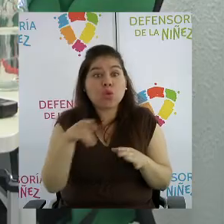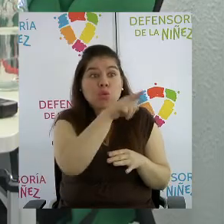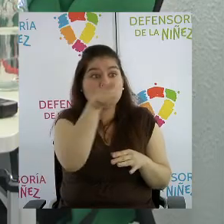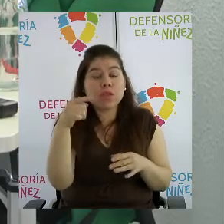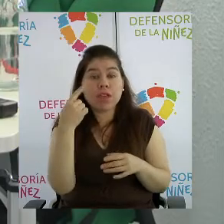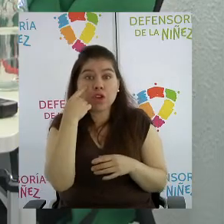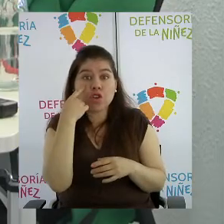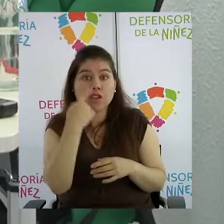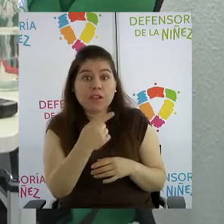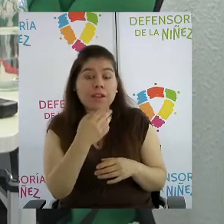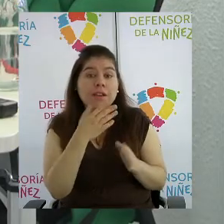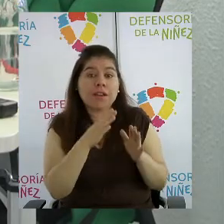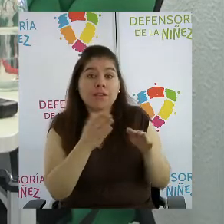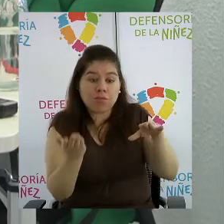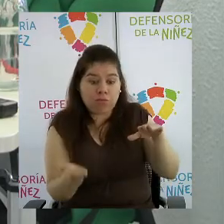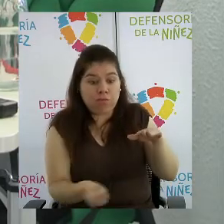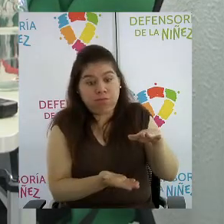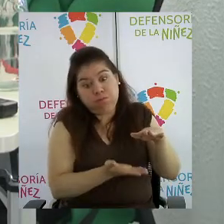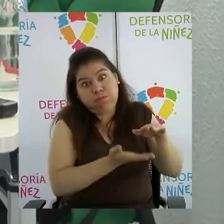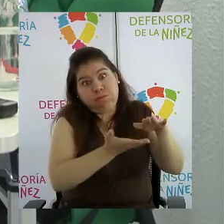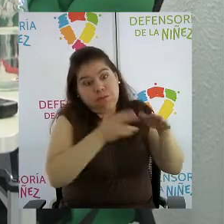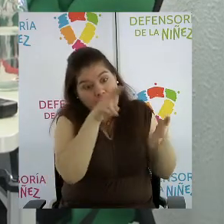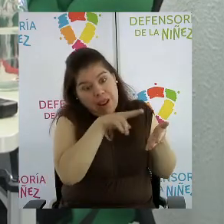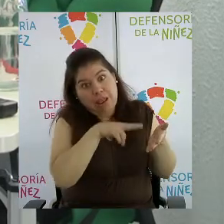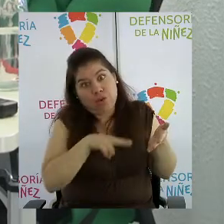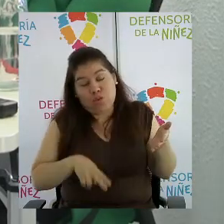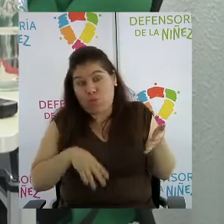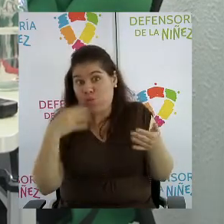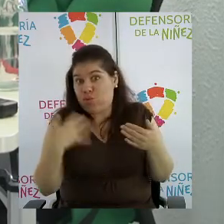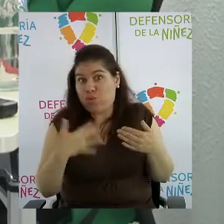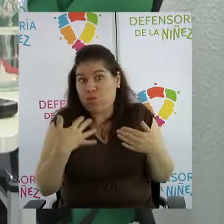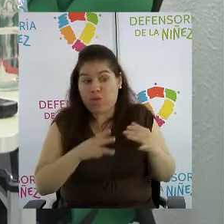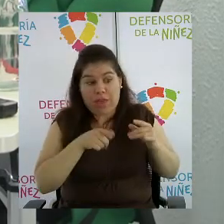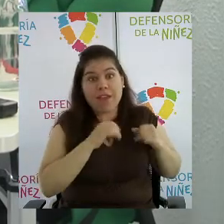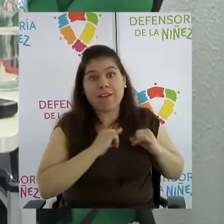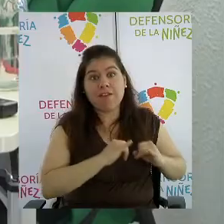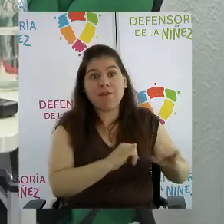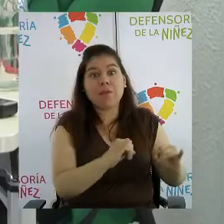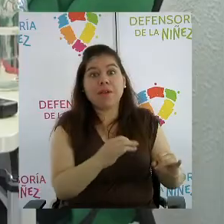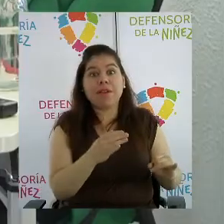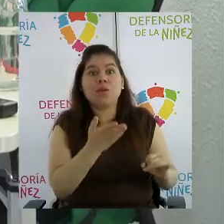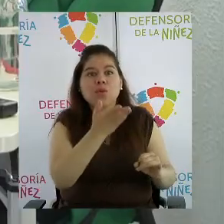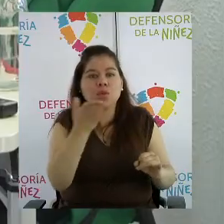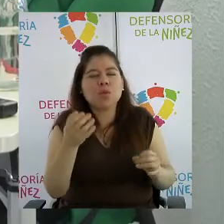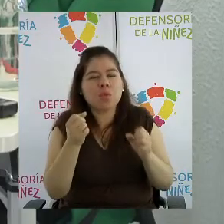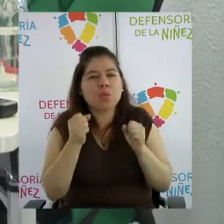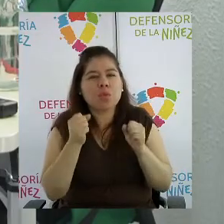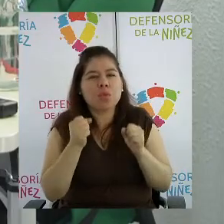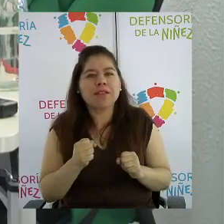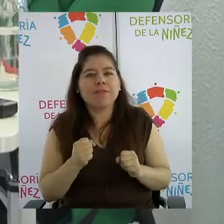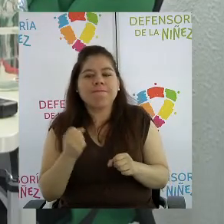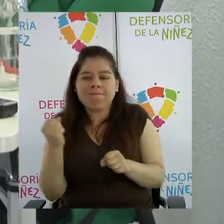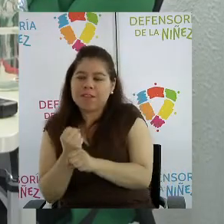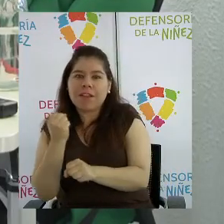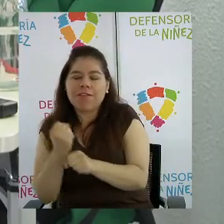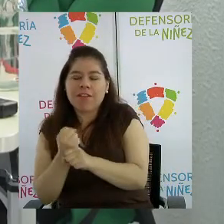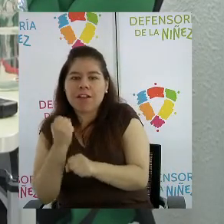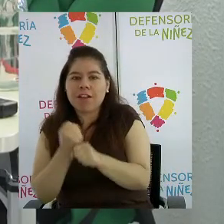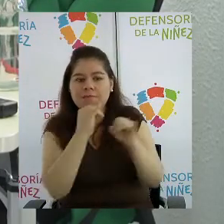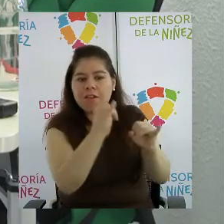conocer de la lectura intensa que van a realizar del informe les permita también nutrir sus espacios de trabajo con una